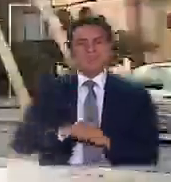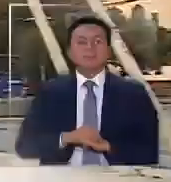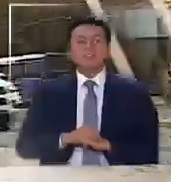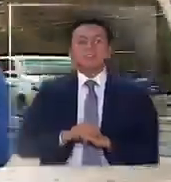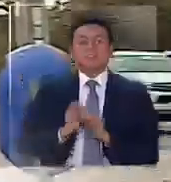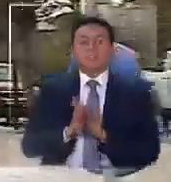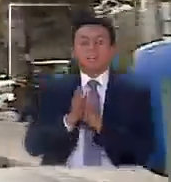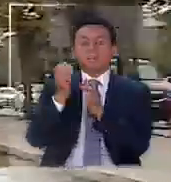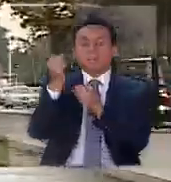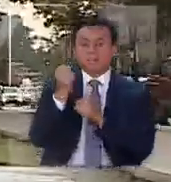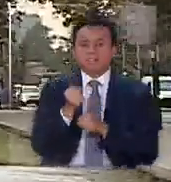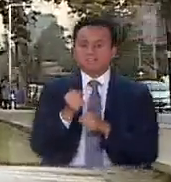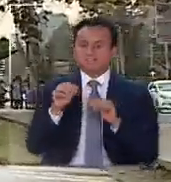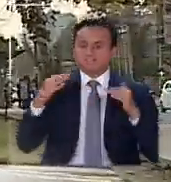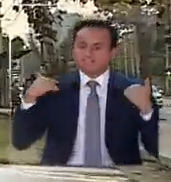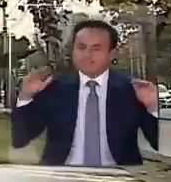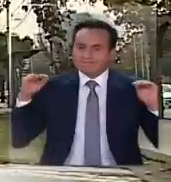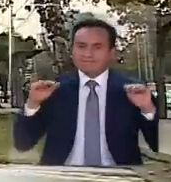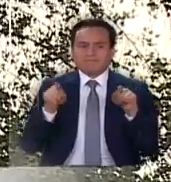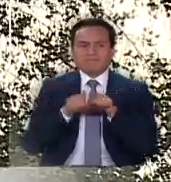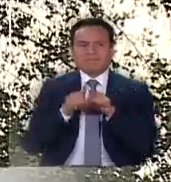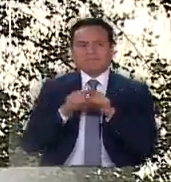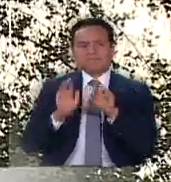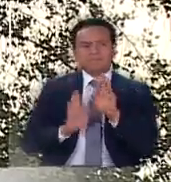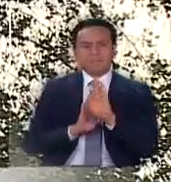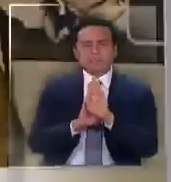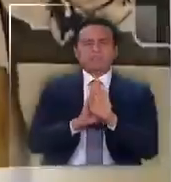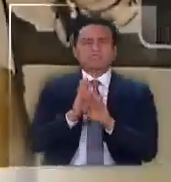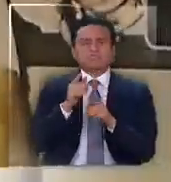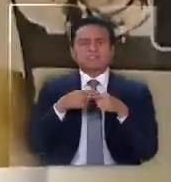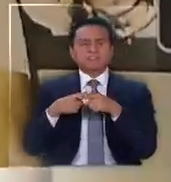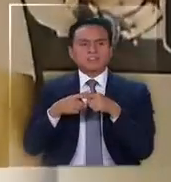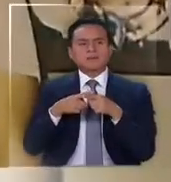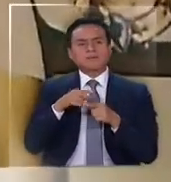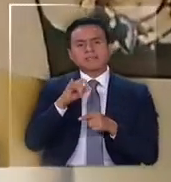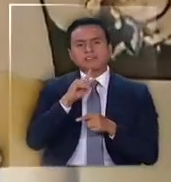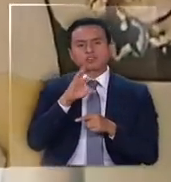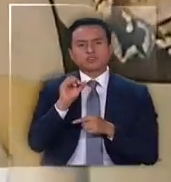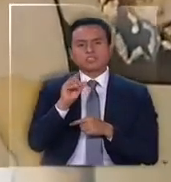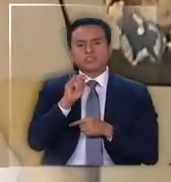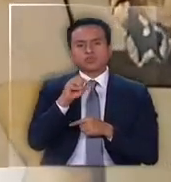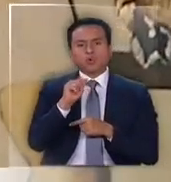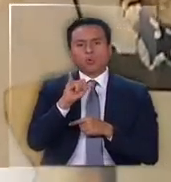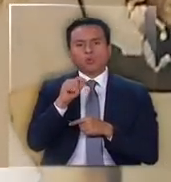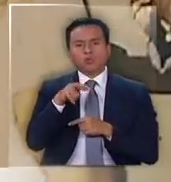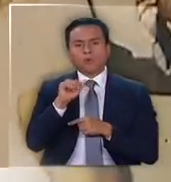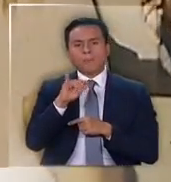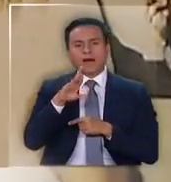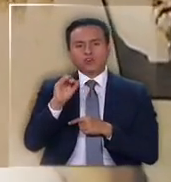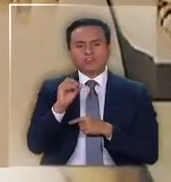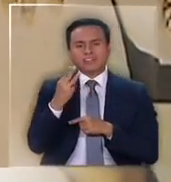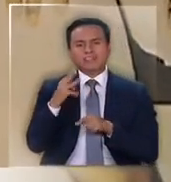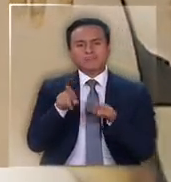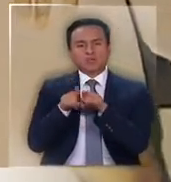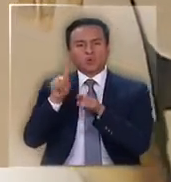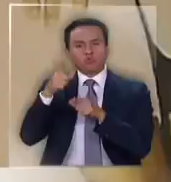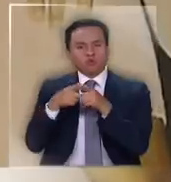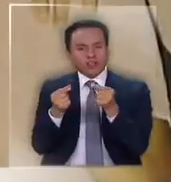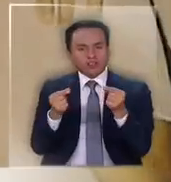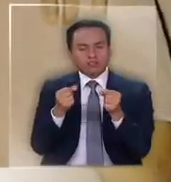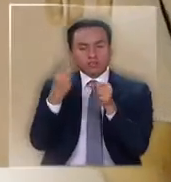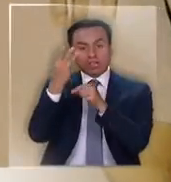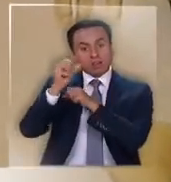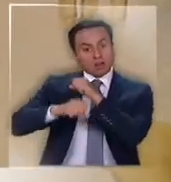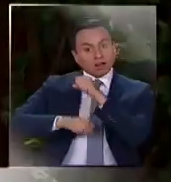San Miguel el Arcángel, que fue bastión socialista de los palestros de Tito, Julio y Mario, tres hermanos y un sobrino que por más de